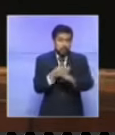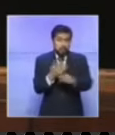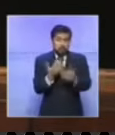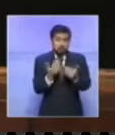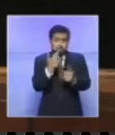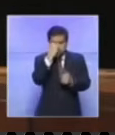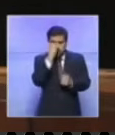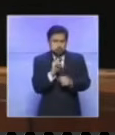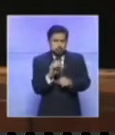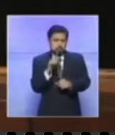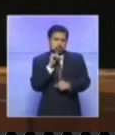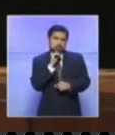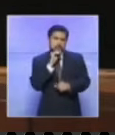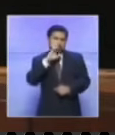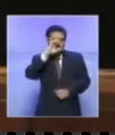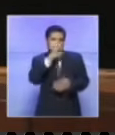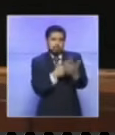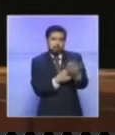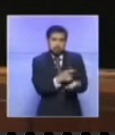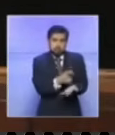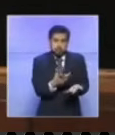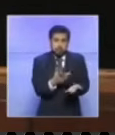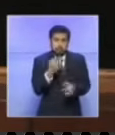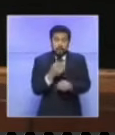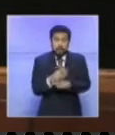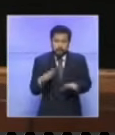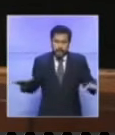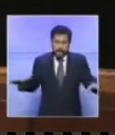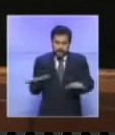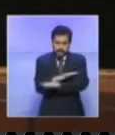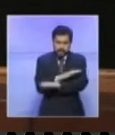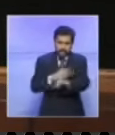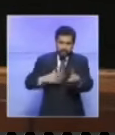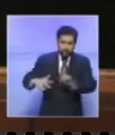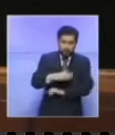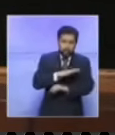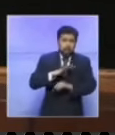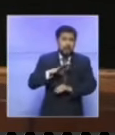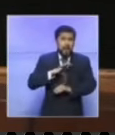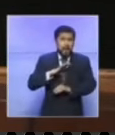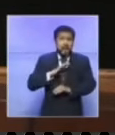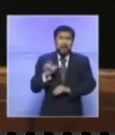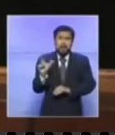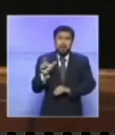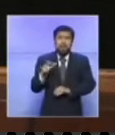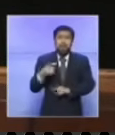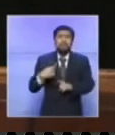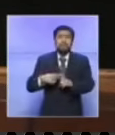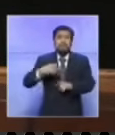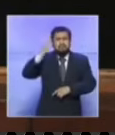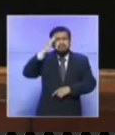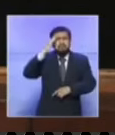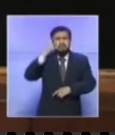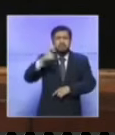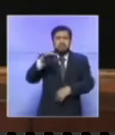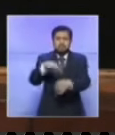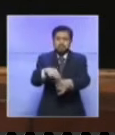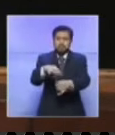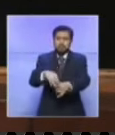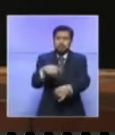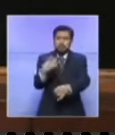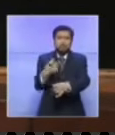chayotero que iba a ser fácil que la tenía controlada pero la verdad es que su entrevista